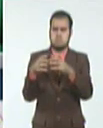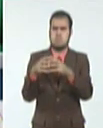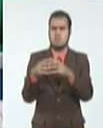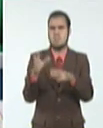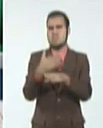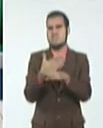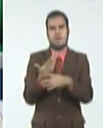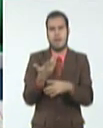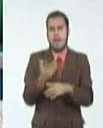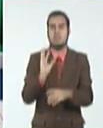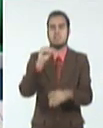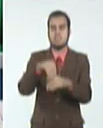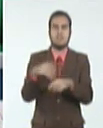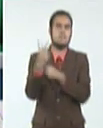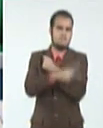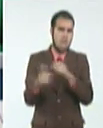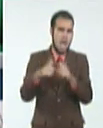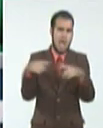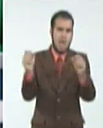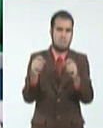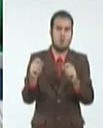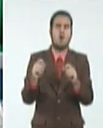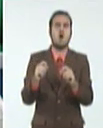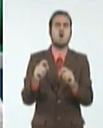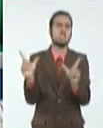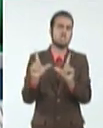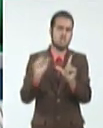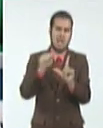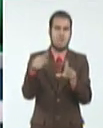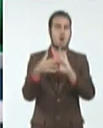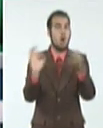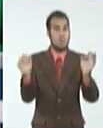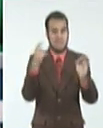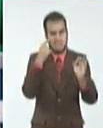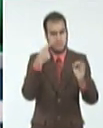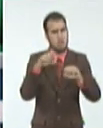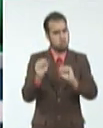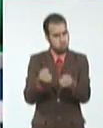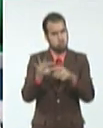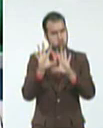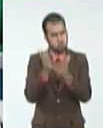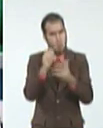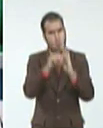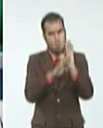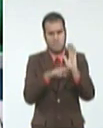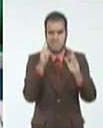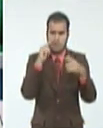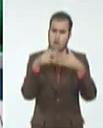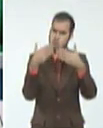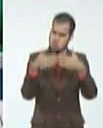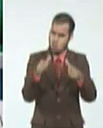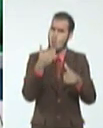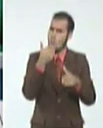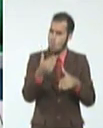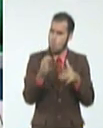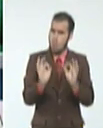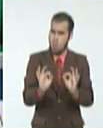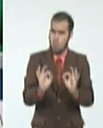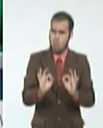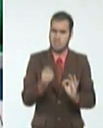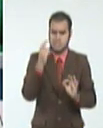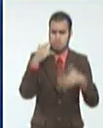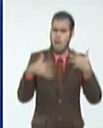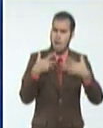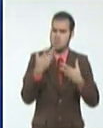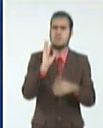Olimpiadas, que se están desarrollando con mucho rigor, muy bien la inauguración, muy bien las actividades. Pero